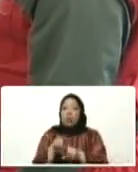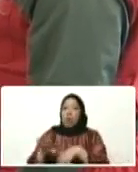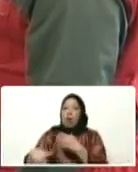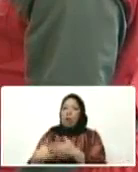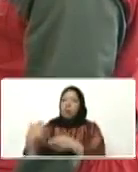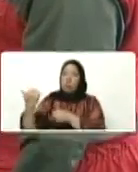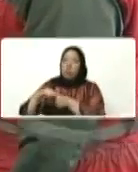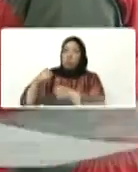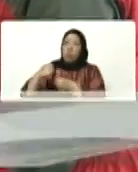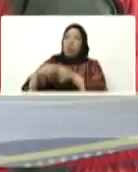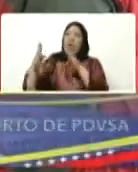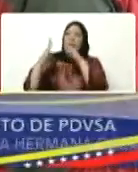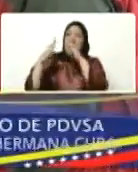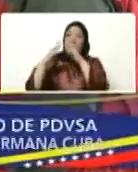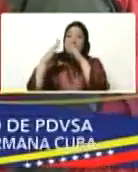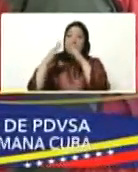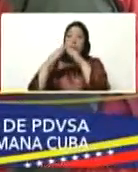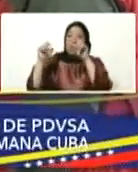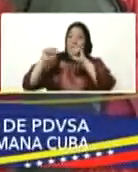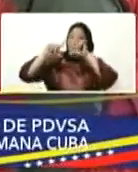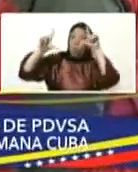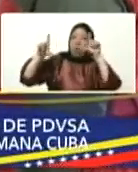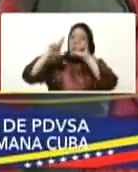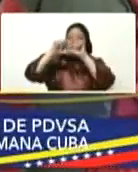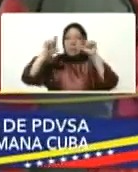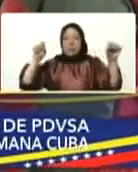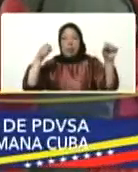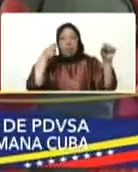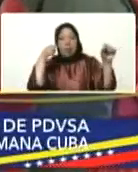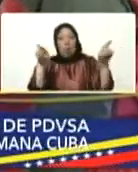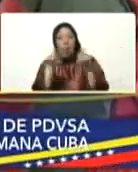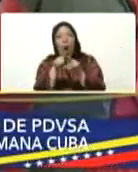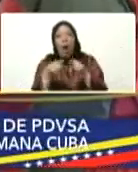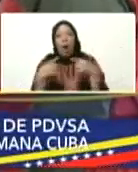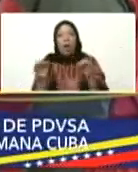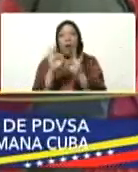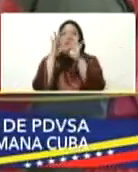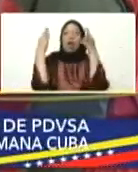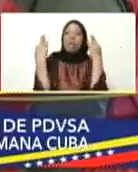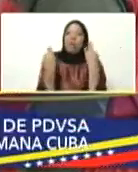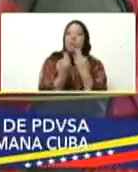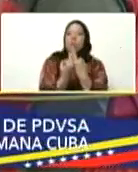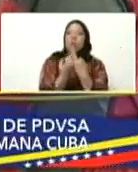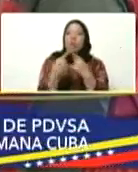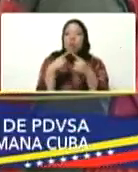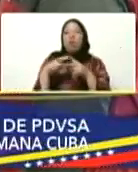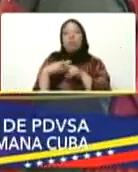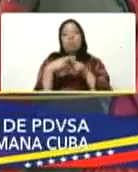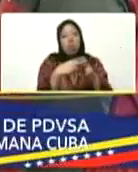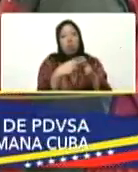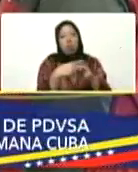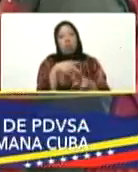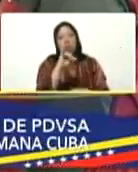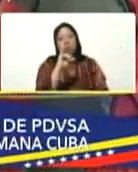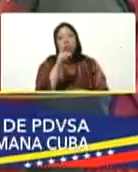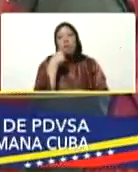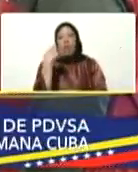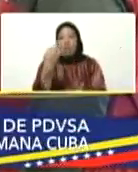y en la casa de Rafael Urdaneta descubrí el sable y la familia de Rafael Urdaneta me entregó el sable